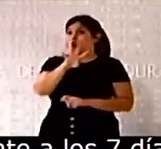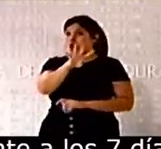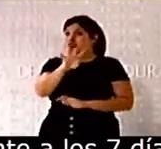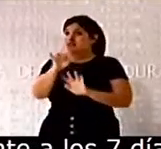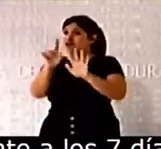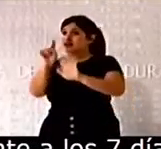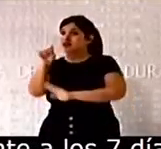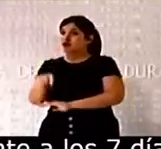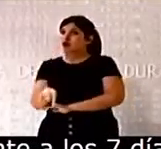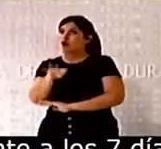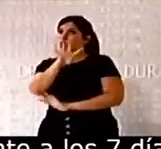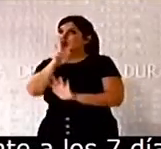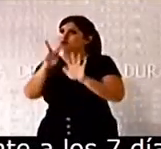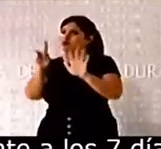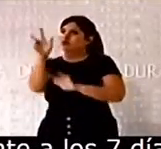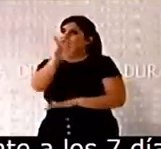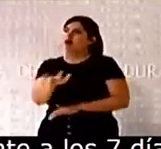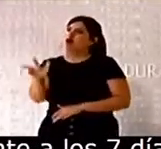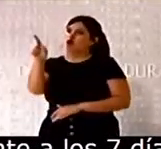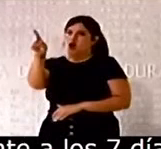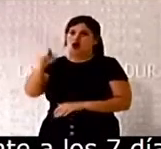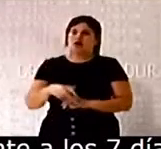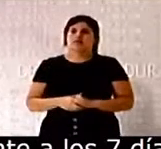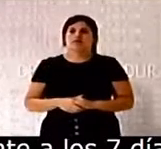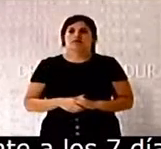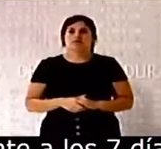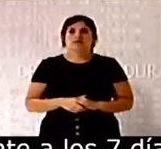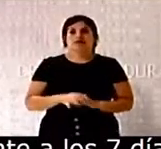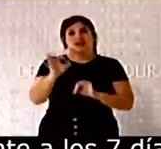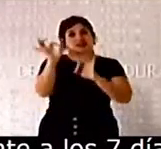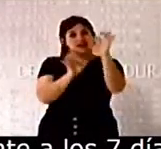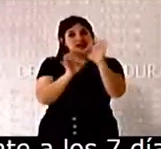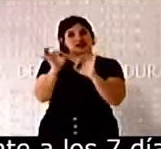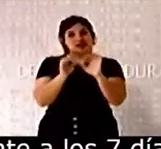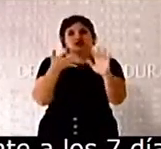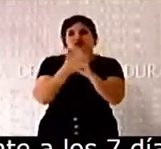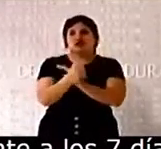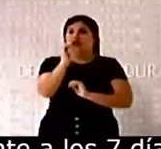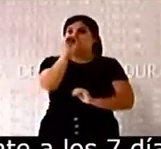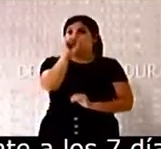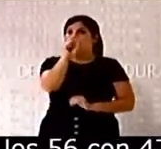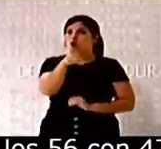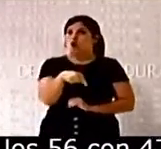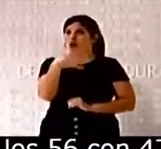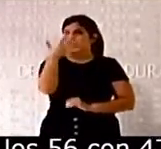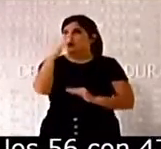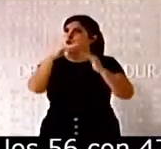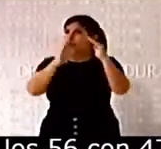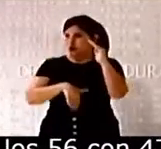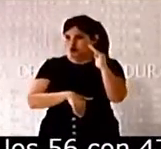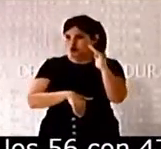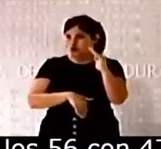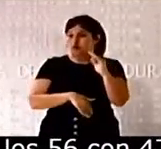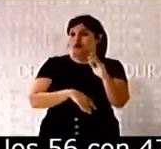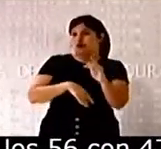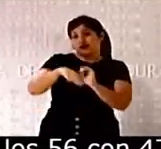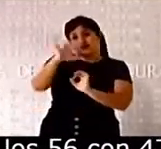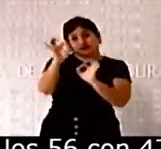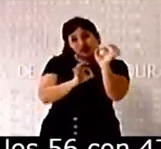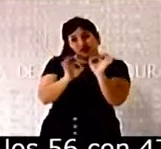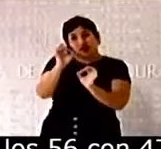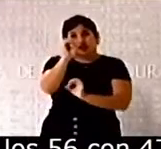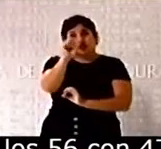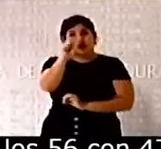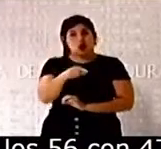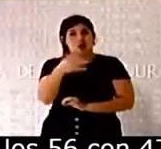la media del país. La razón de tasa es inferior a 0,5. Si la razón de tasa es inferior a 0,5,